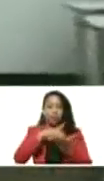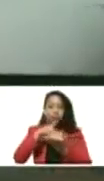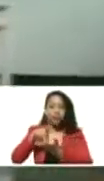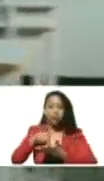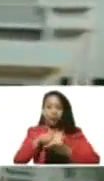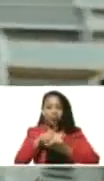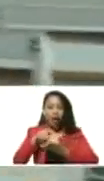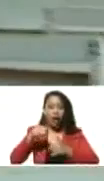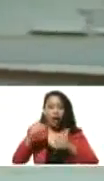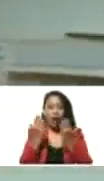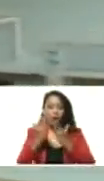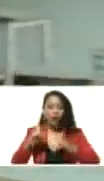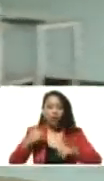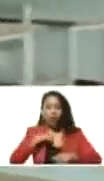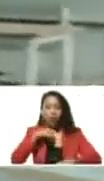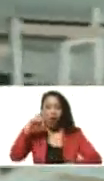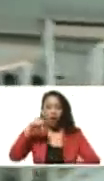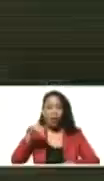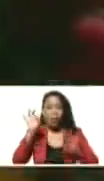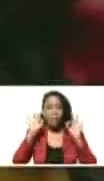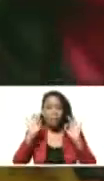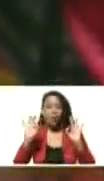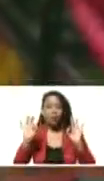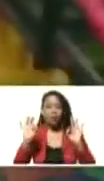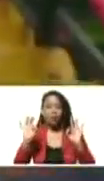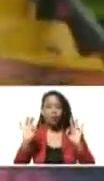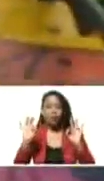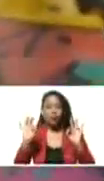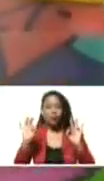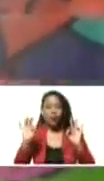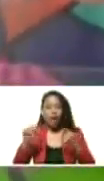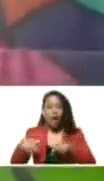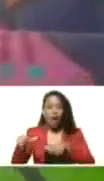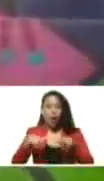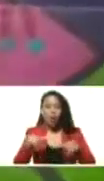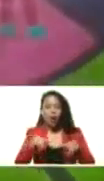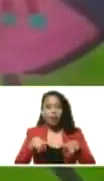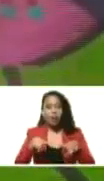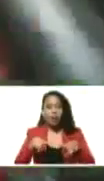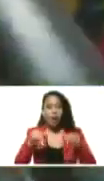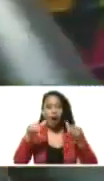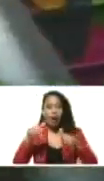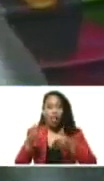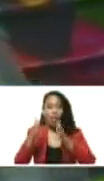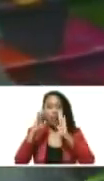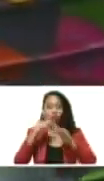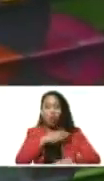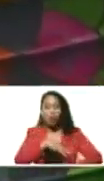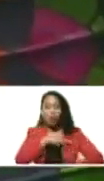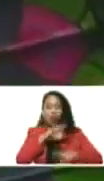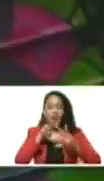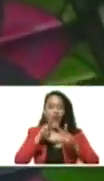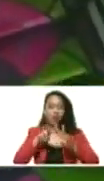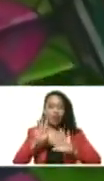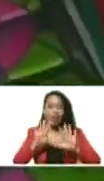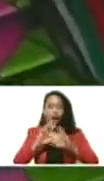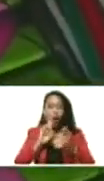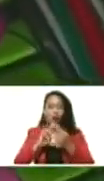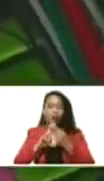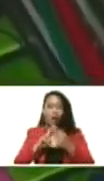nos encontramos, específicamente en el complejo habitacional. como todos y todas ya conocemos, Lomas